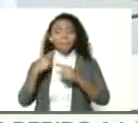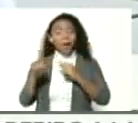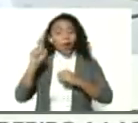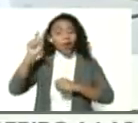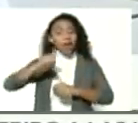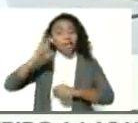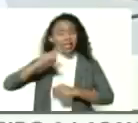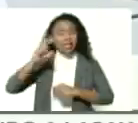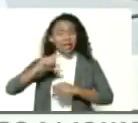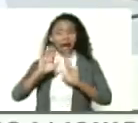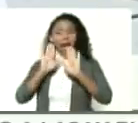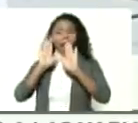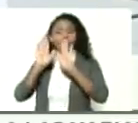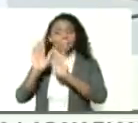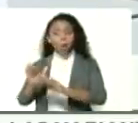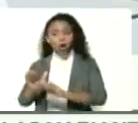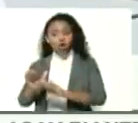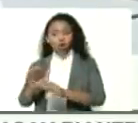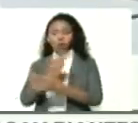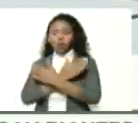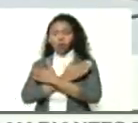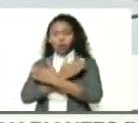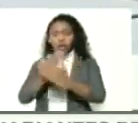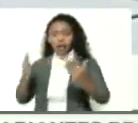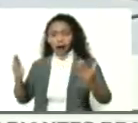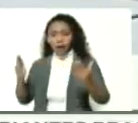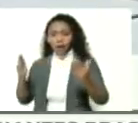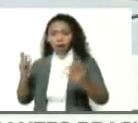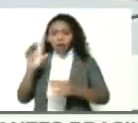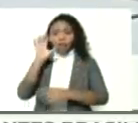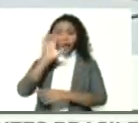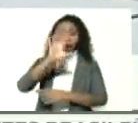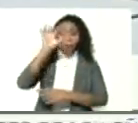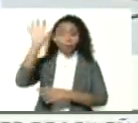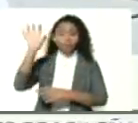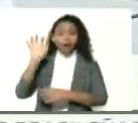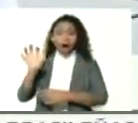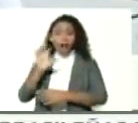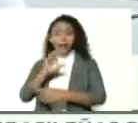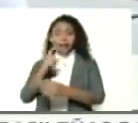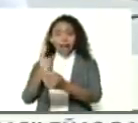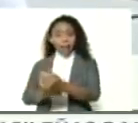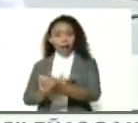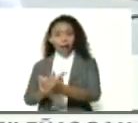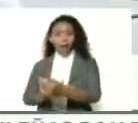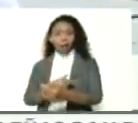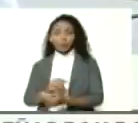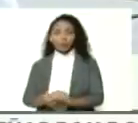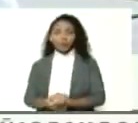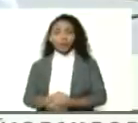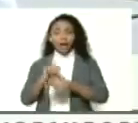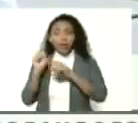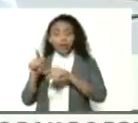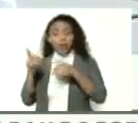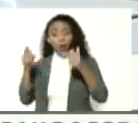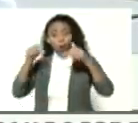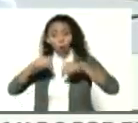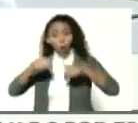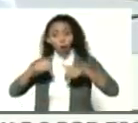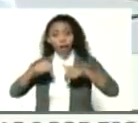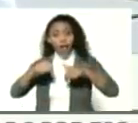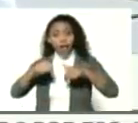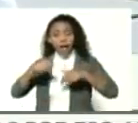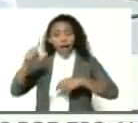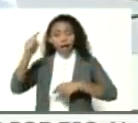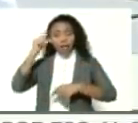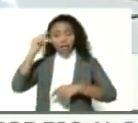necesitan el apoyo solidario de los países hermanos. Así que hoy, en el